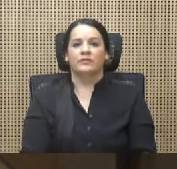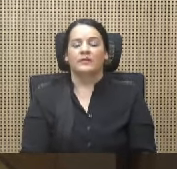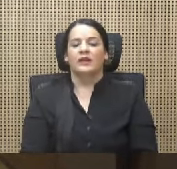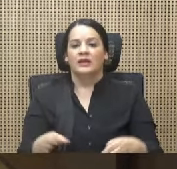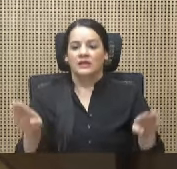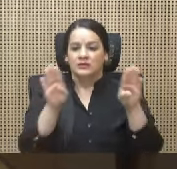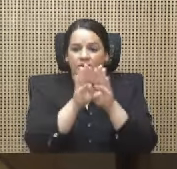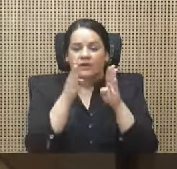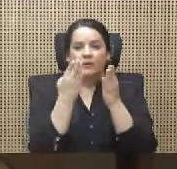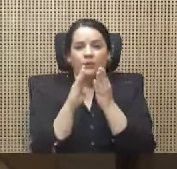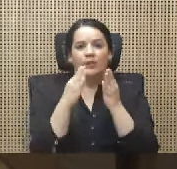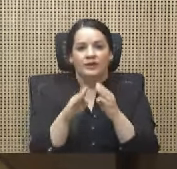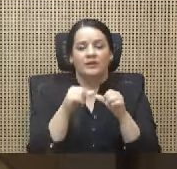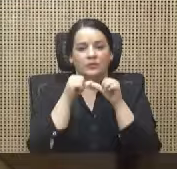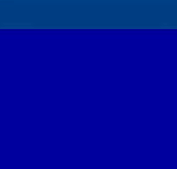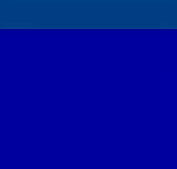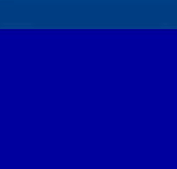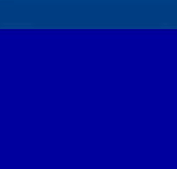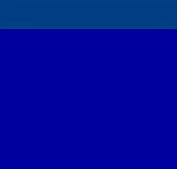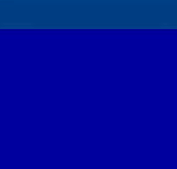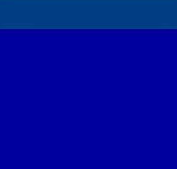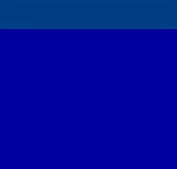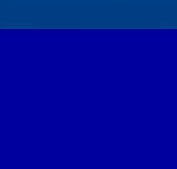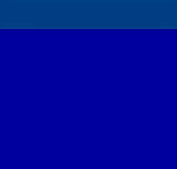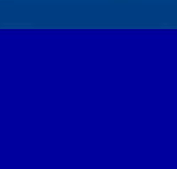Cerrar puertas, procedemos a votar.